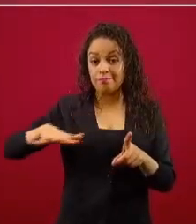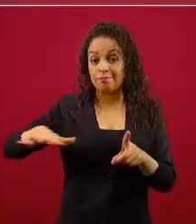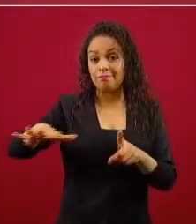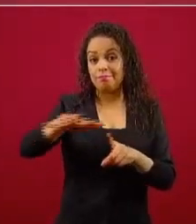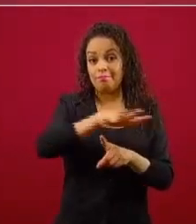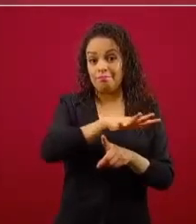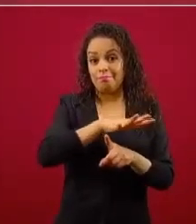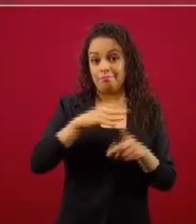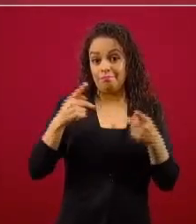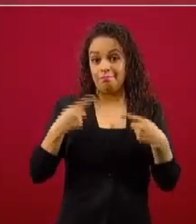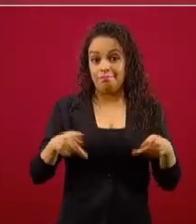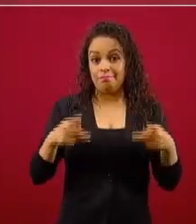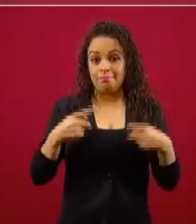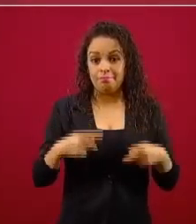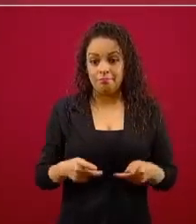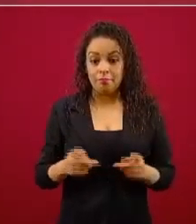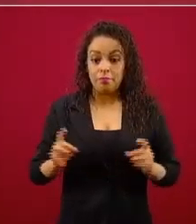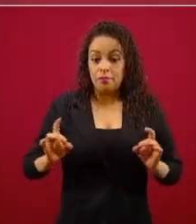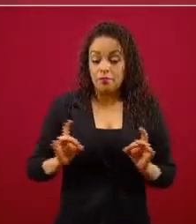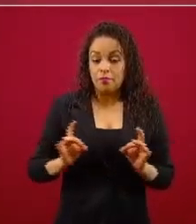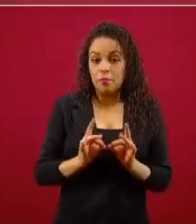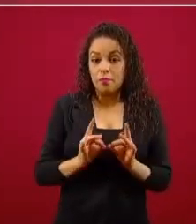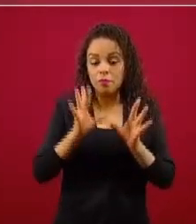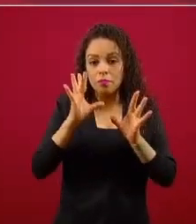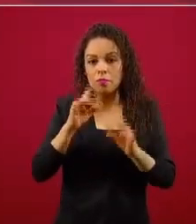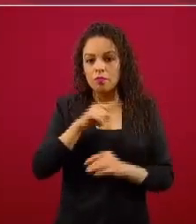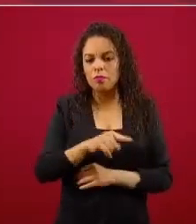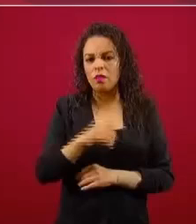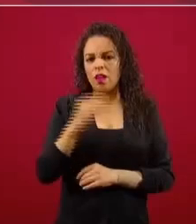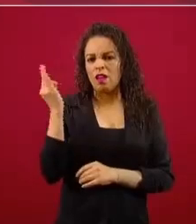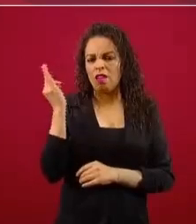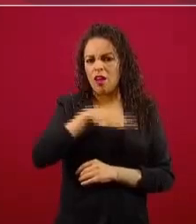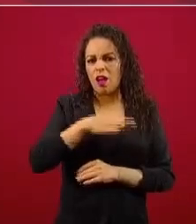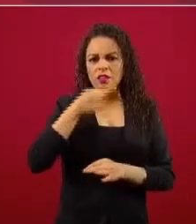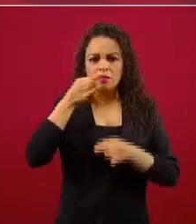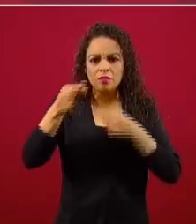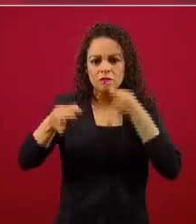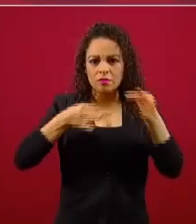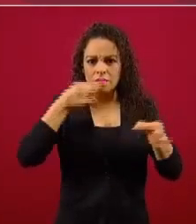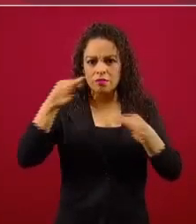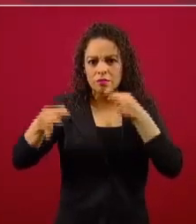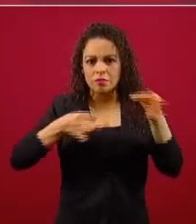Si hay noticias falsas, si se miente,